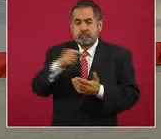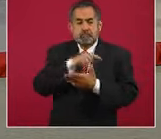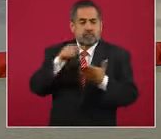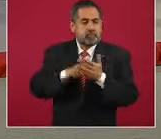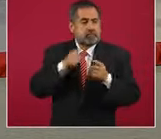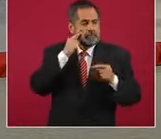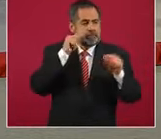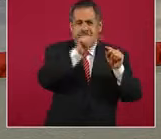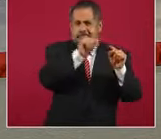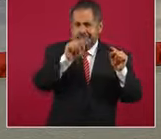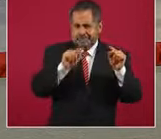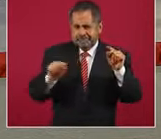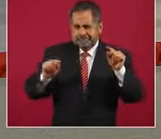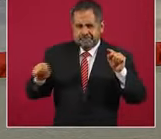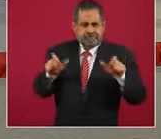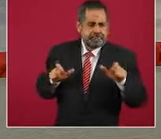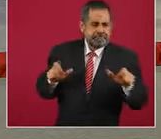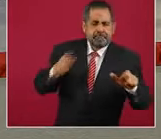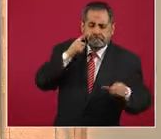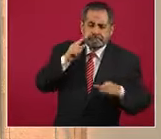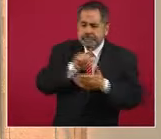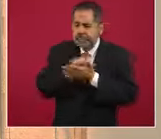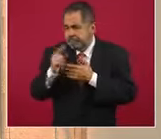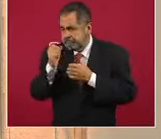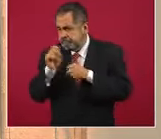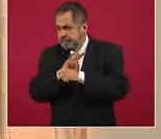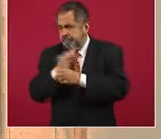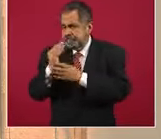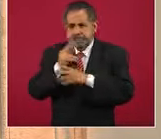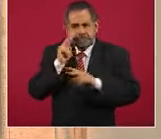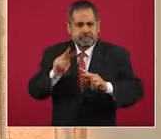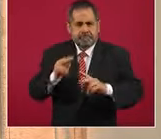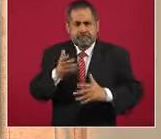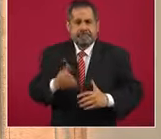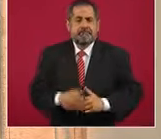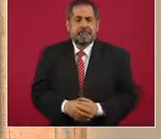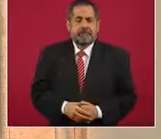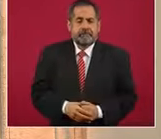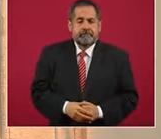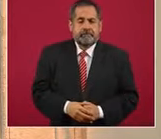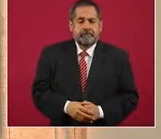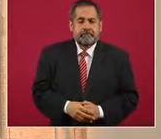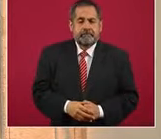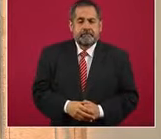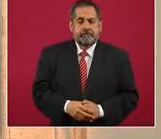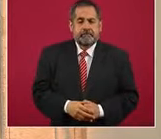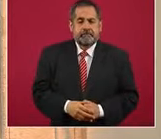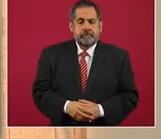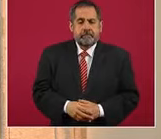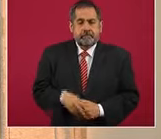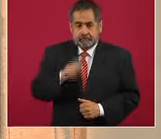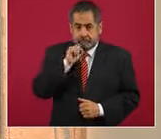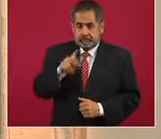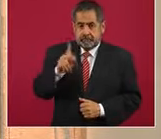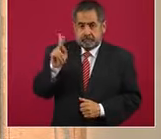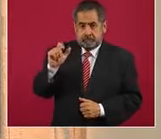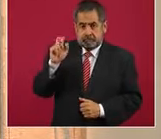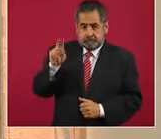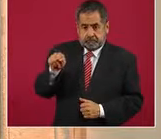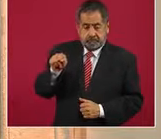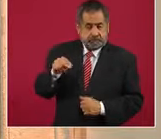filtros sanitarios en todo el país. La que sigue. En lo que se refiere a este mismo plan de emergencia,